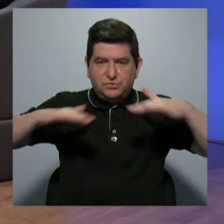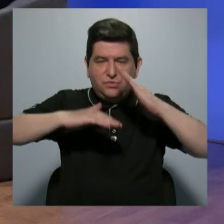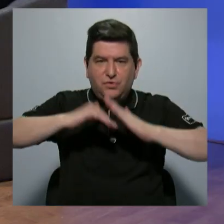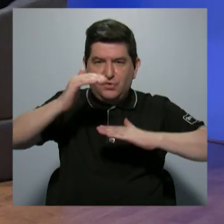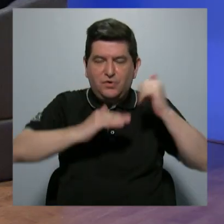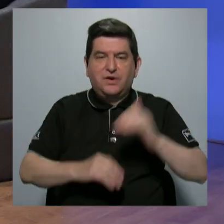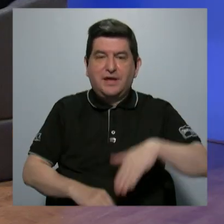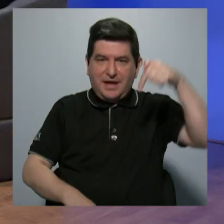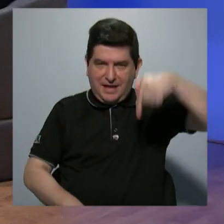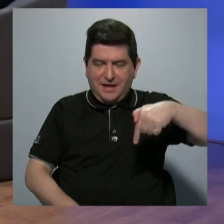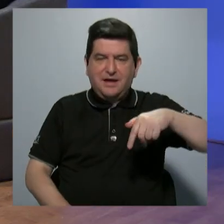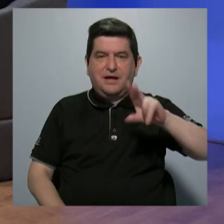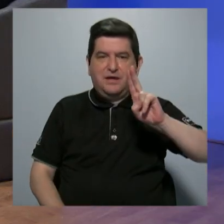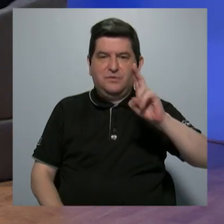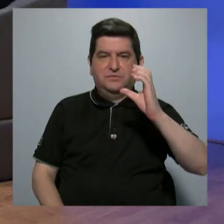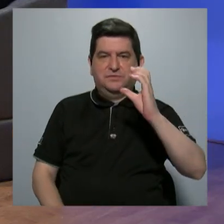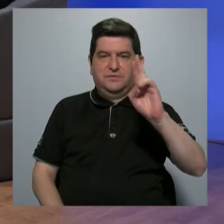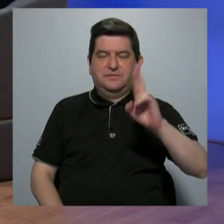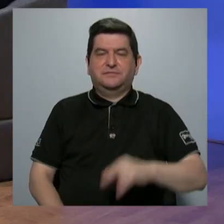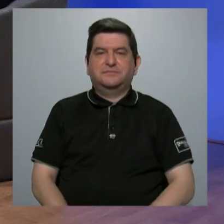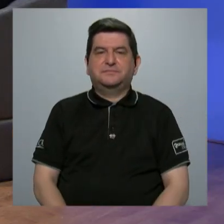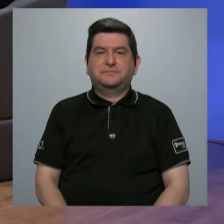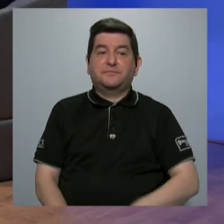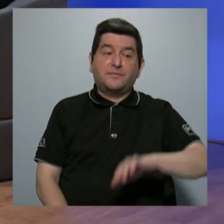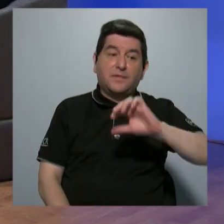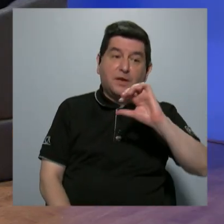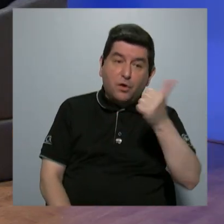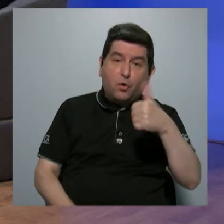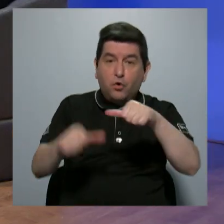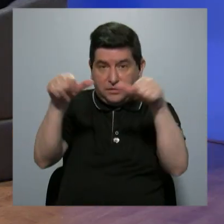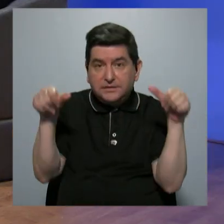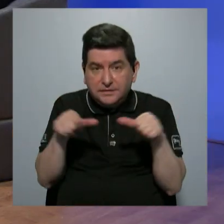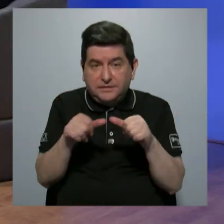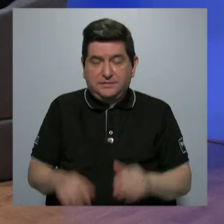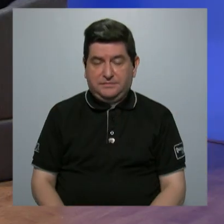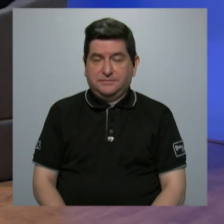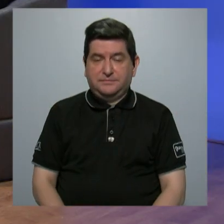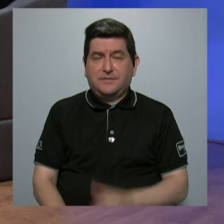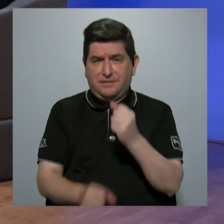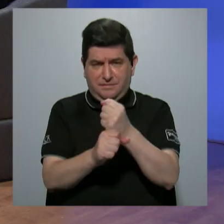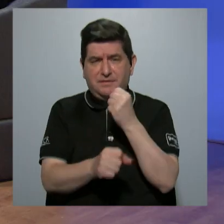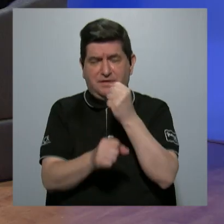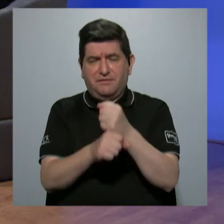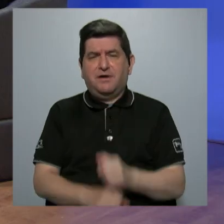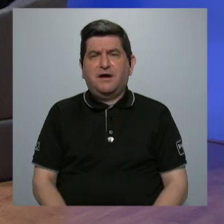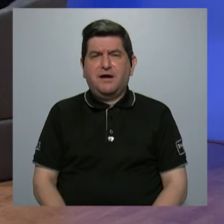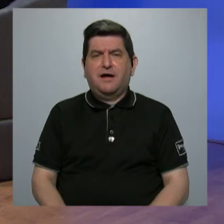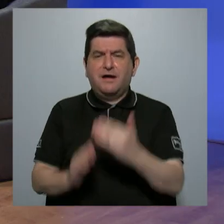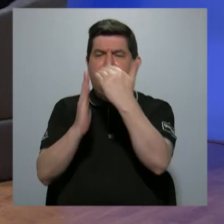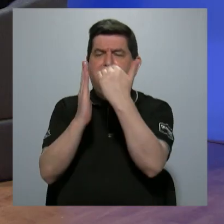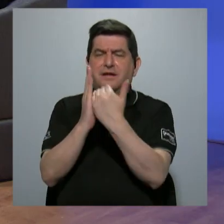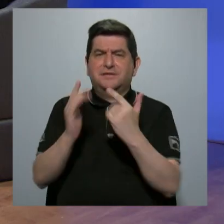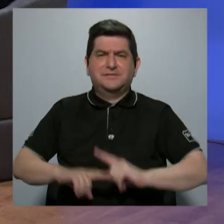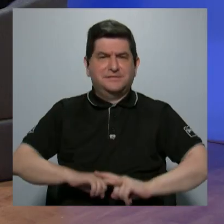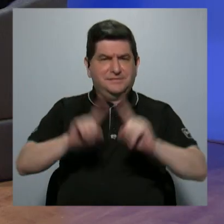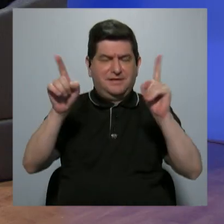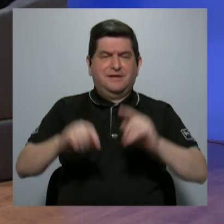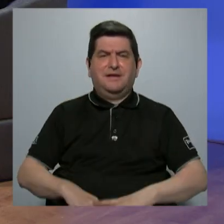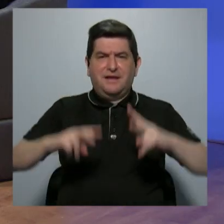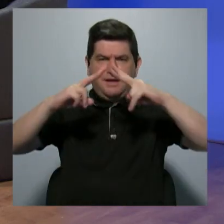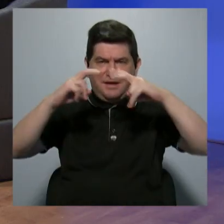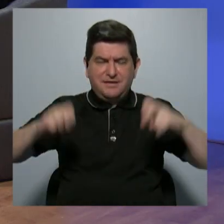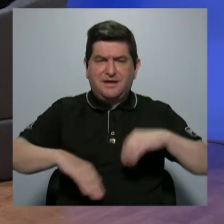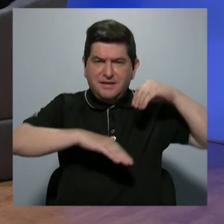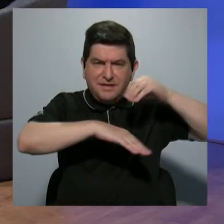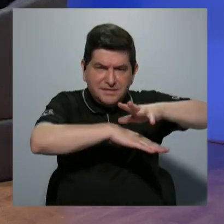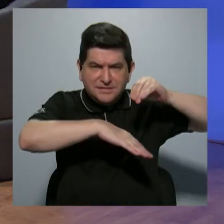de la Universidad de Costa Rica. La otra línea trabaja más bien con una escala distinta y explora los